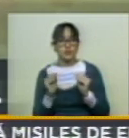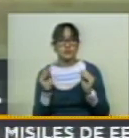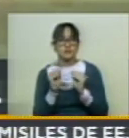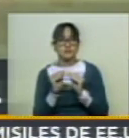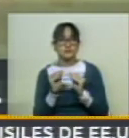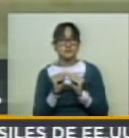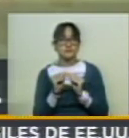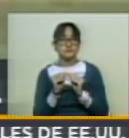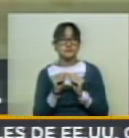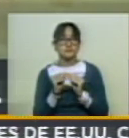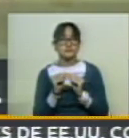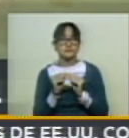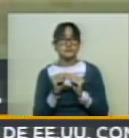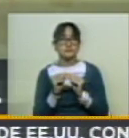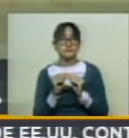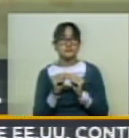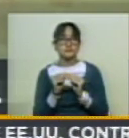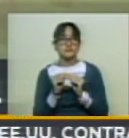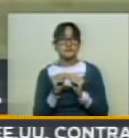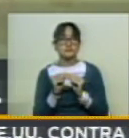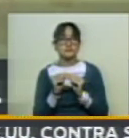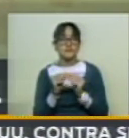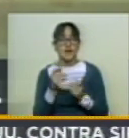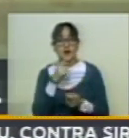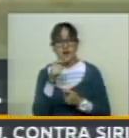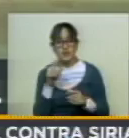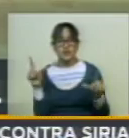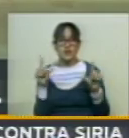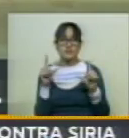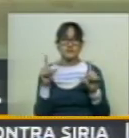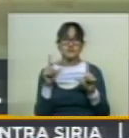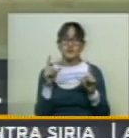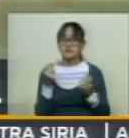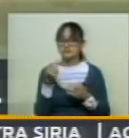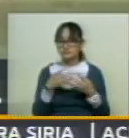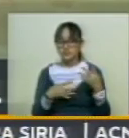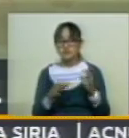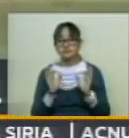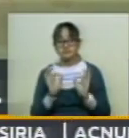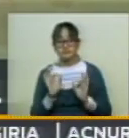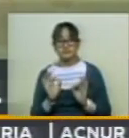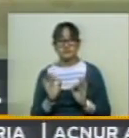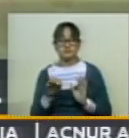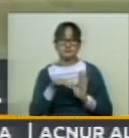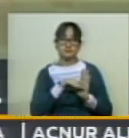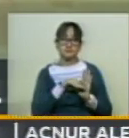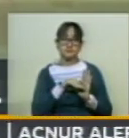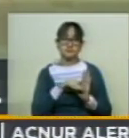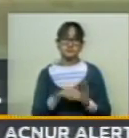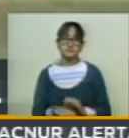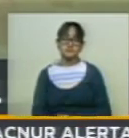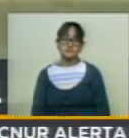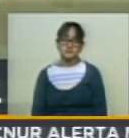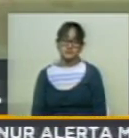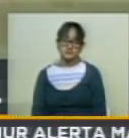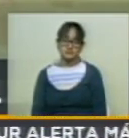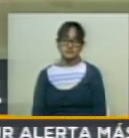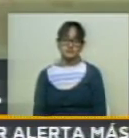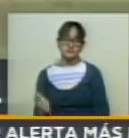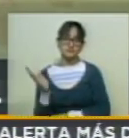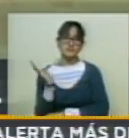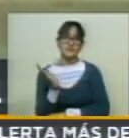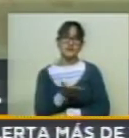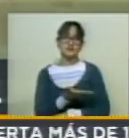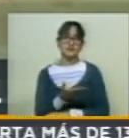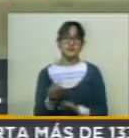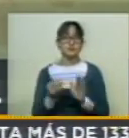por prestador de radio, de televisión, en fin, es más específico para eso. La sanción está en